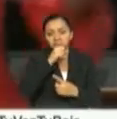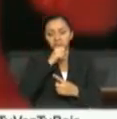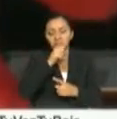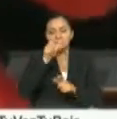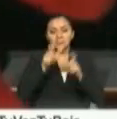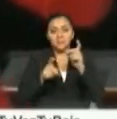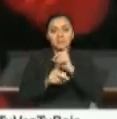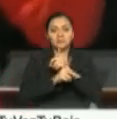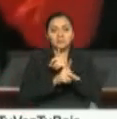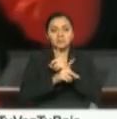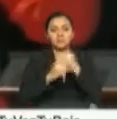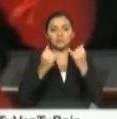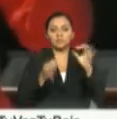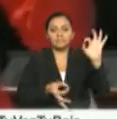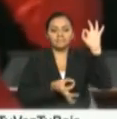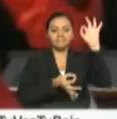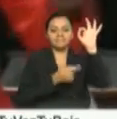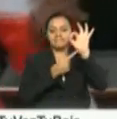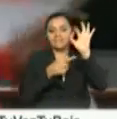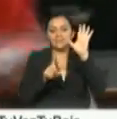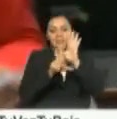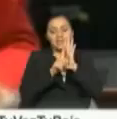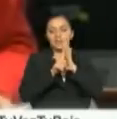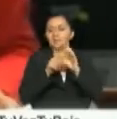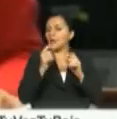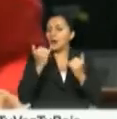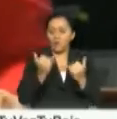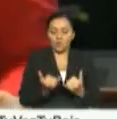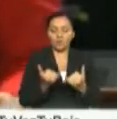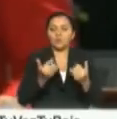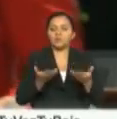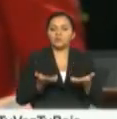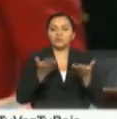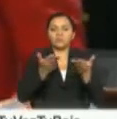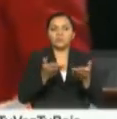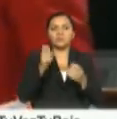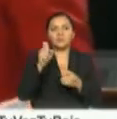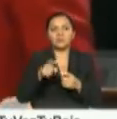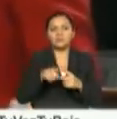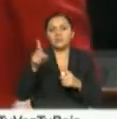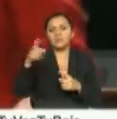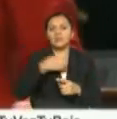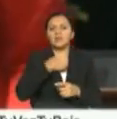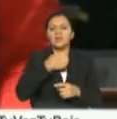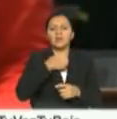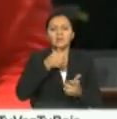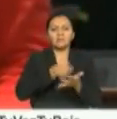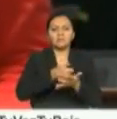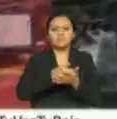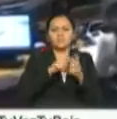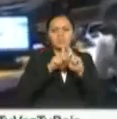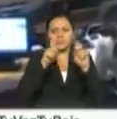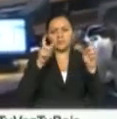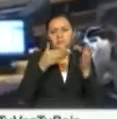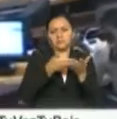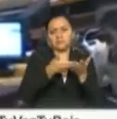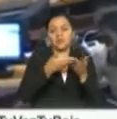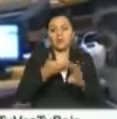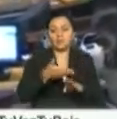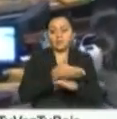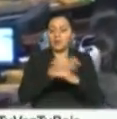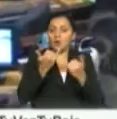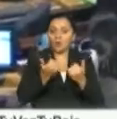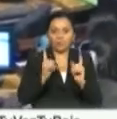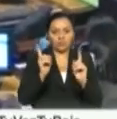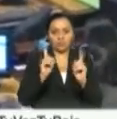con discapacidad, de acuerdo a la ley hecha por las empresas de medicina prepagada, tenían que ir a reclamar a la misma empresa que negó la cobertura. Con esta